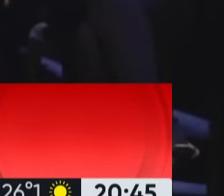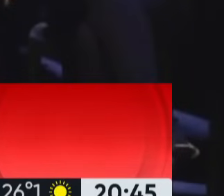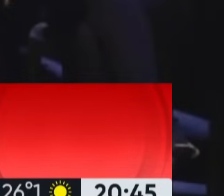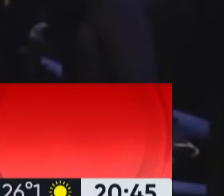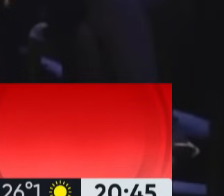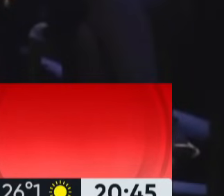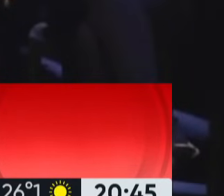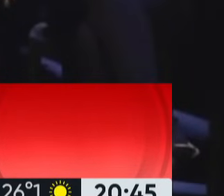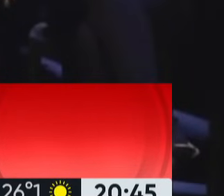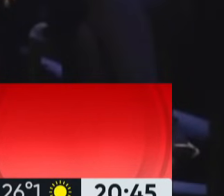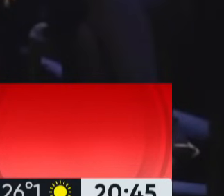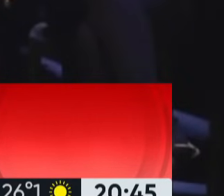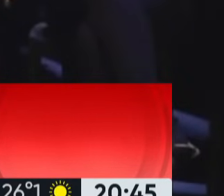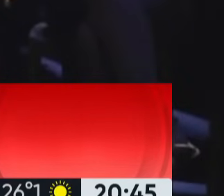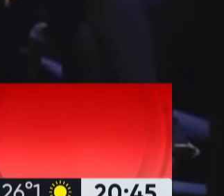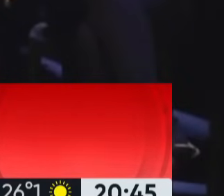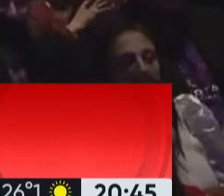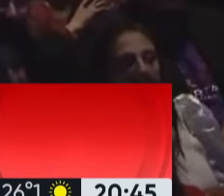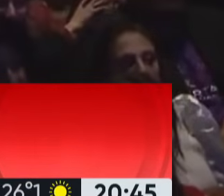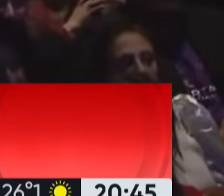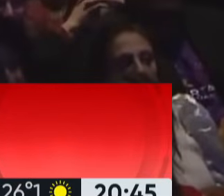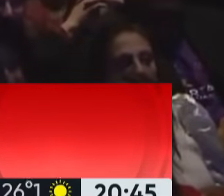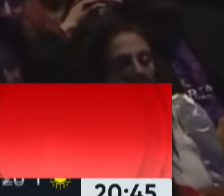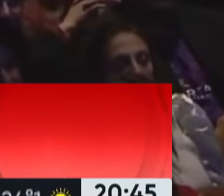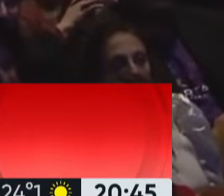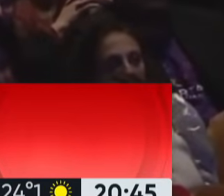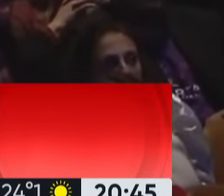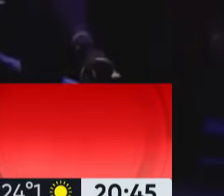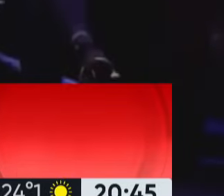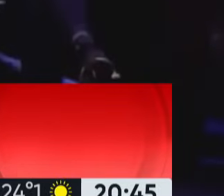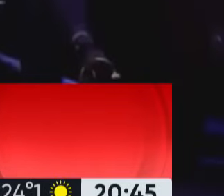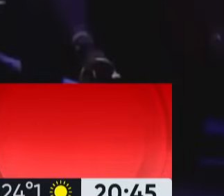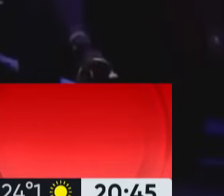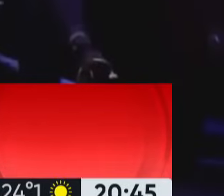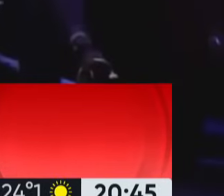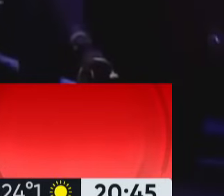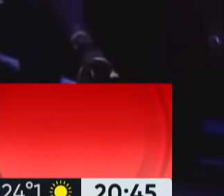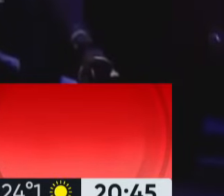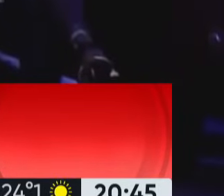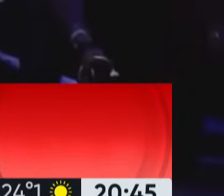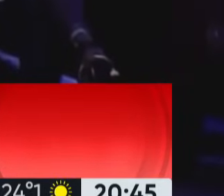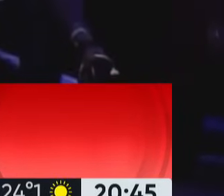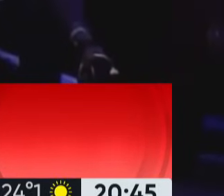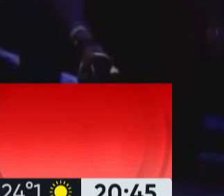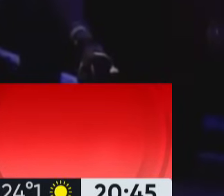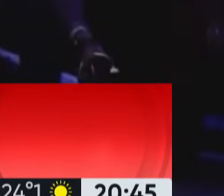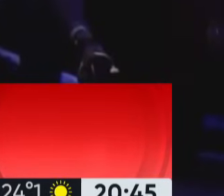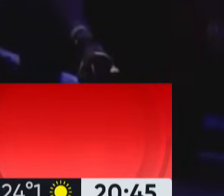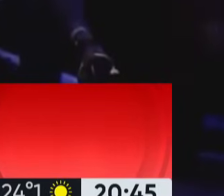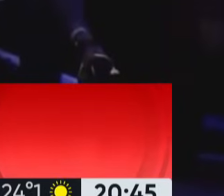extienden. Muchachos, los números en agregado dicen que la economía crece. Y además le voy a decir algo.